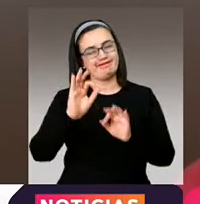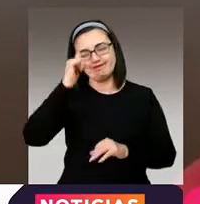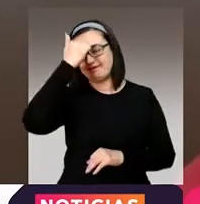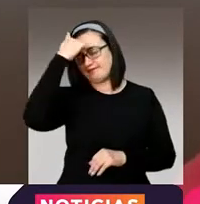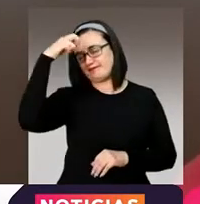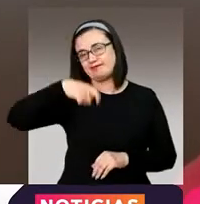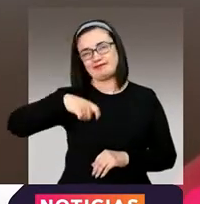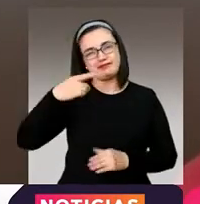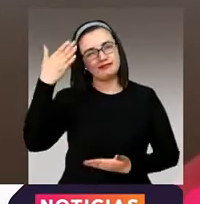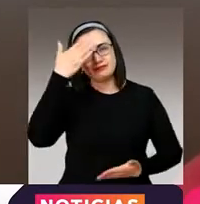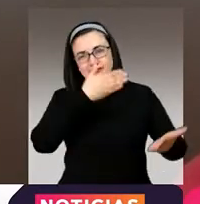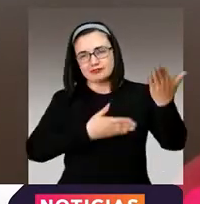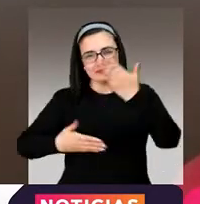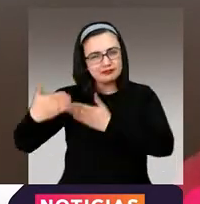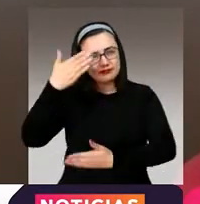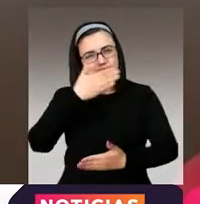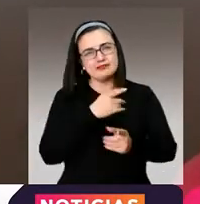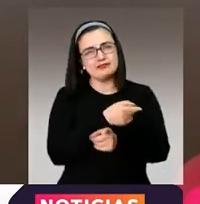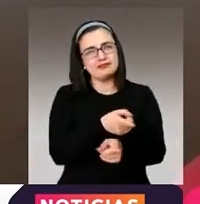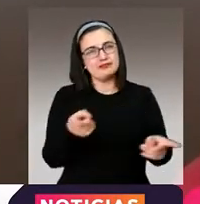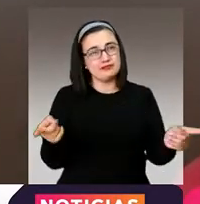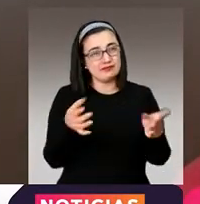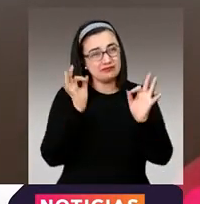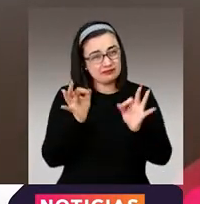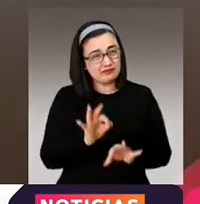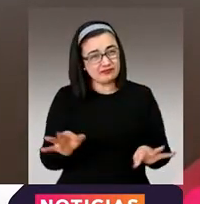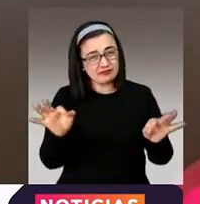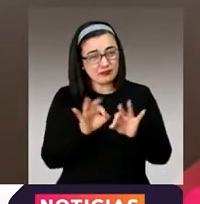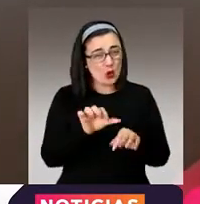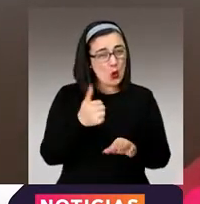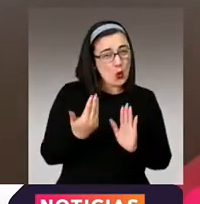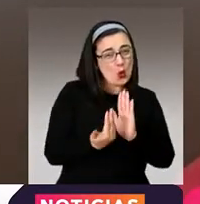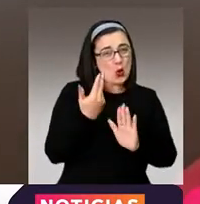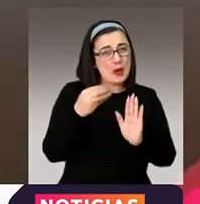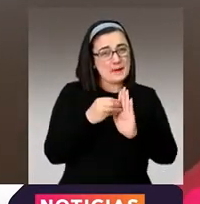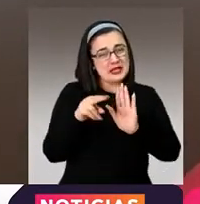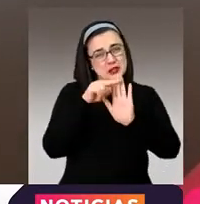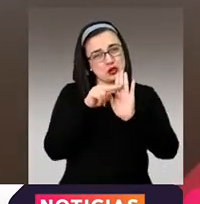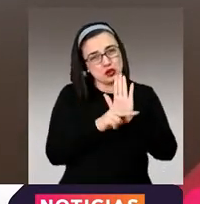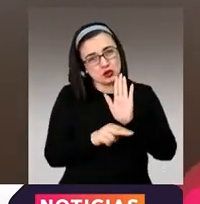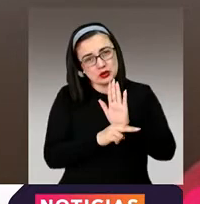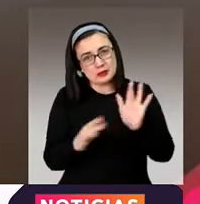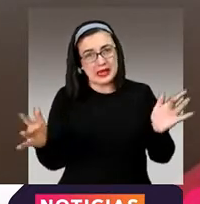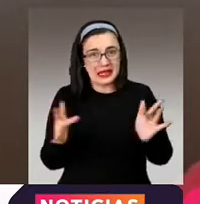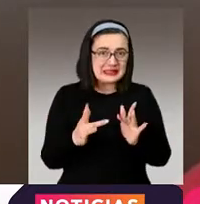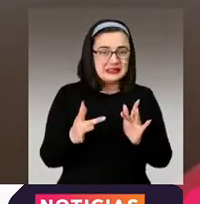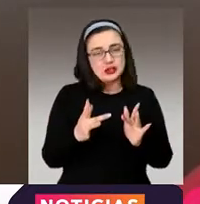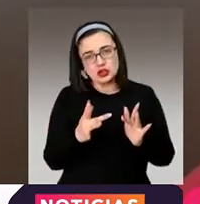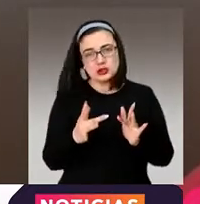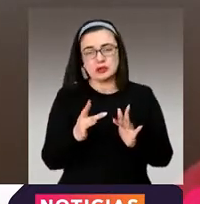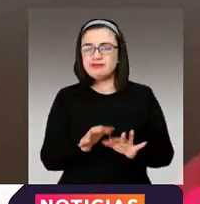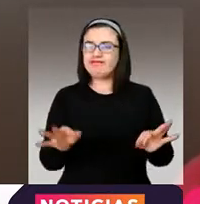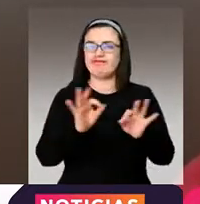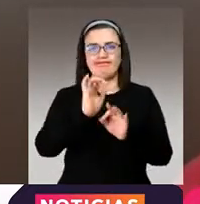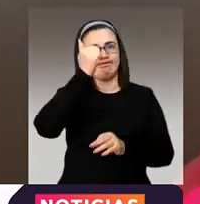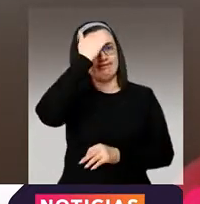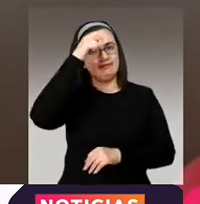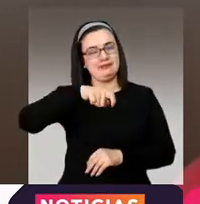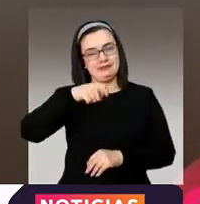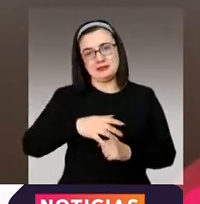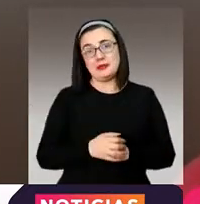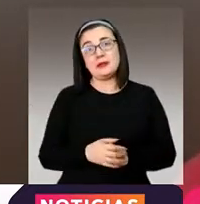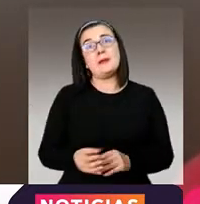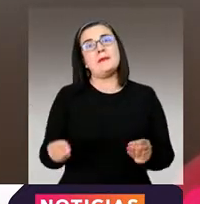evalúe si se necesitan otras medidas restrictivas y es fundamental también que se